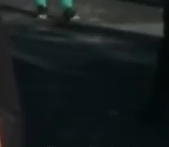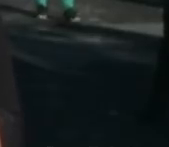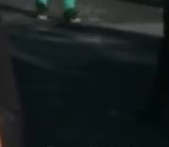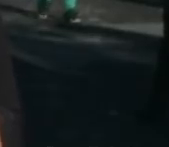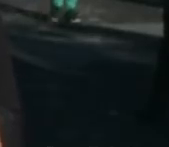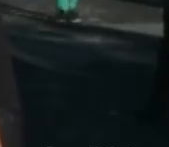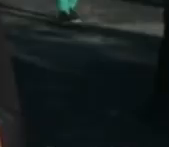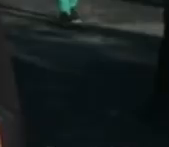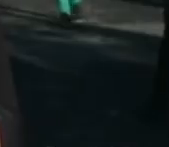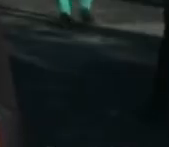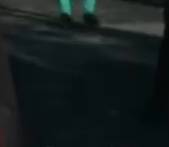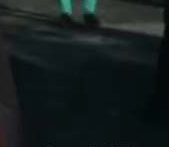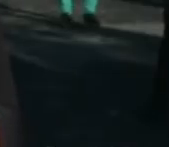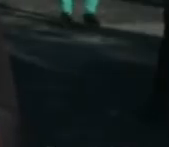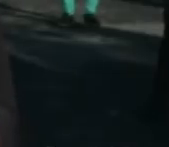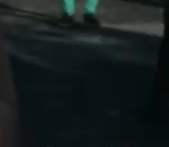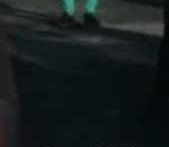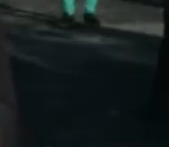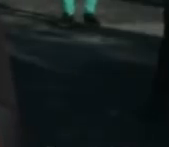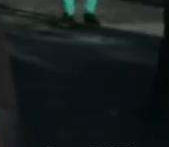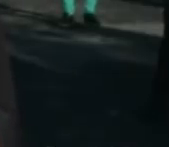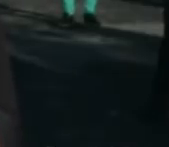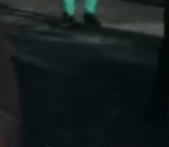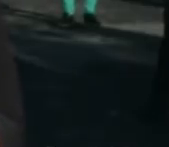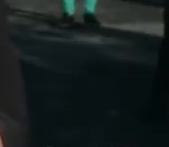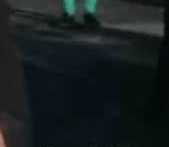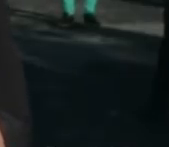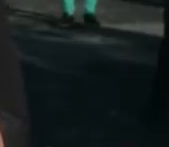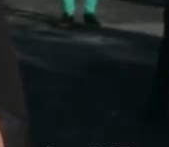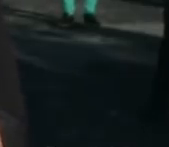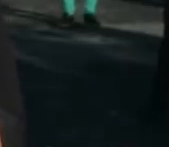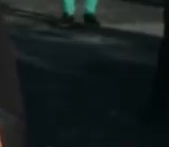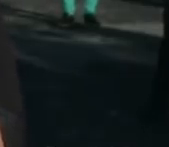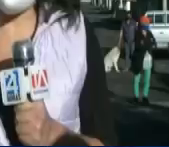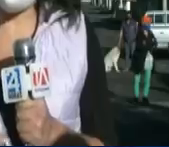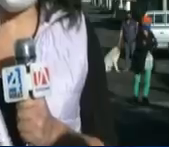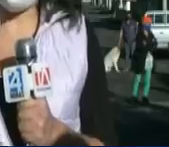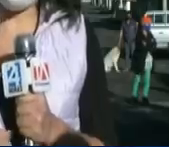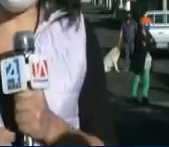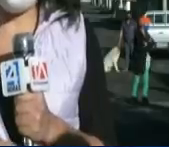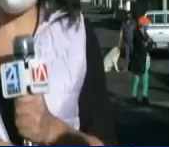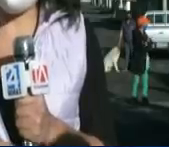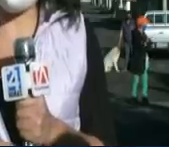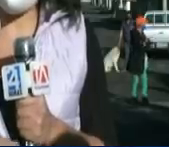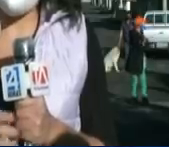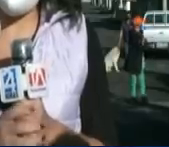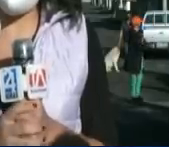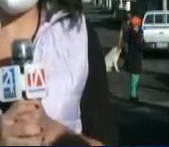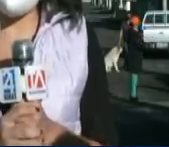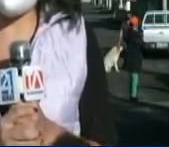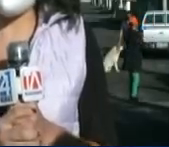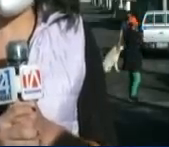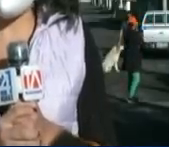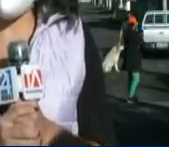se registran robos constantes. En un ratito más estaremos escuchando a los habitantes de esta zona para escuchar sus requerimientos. Muy